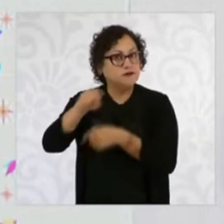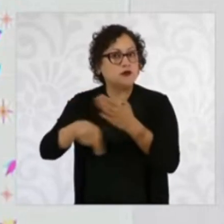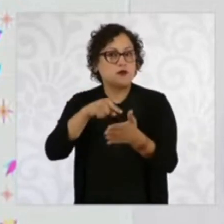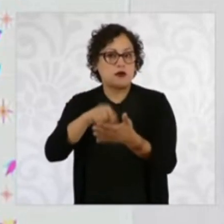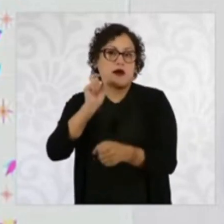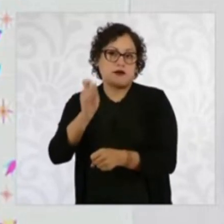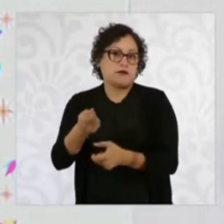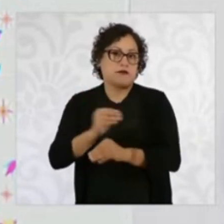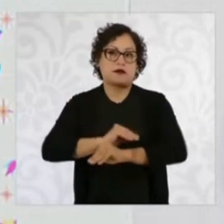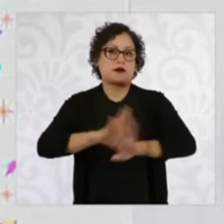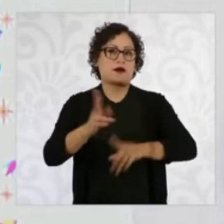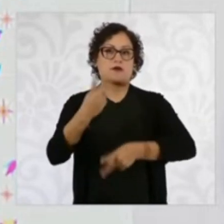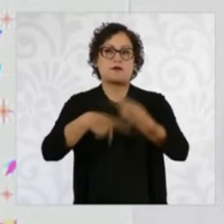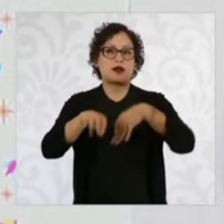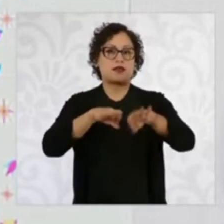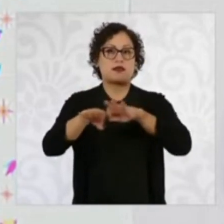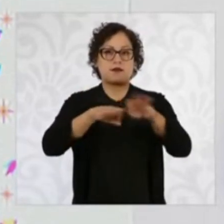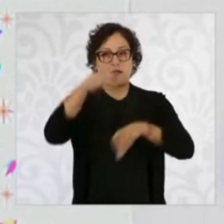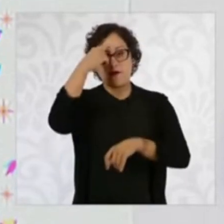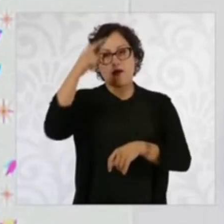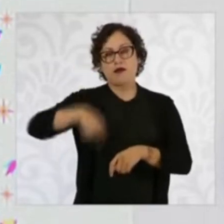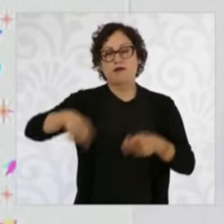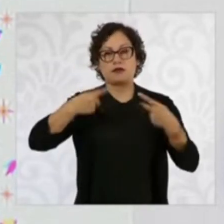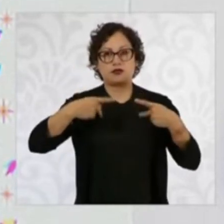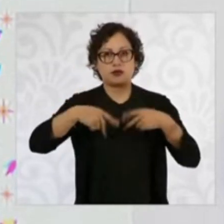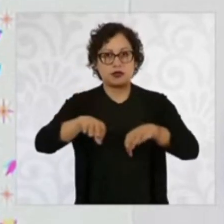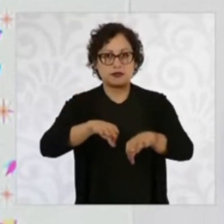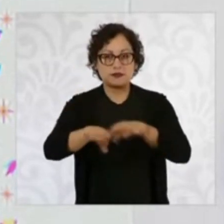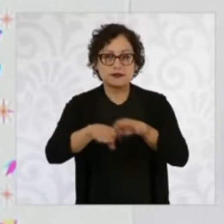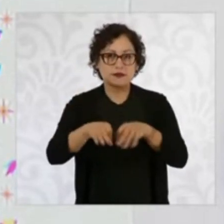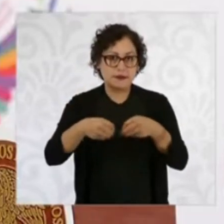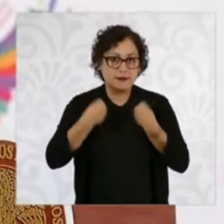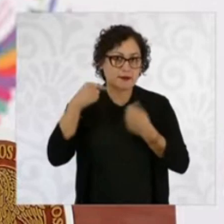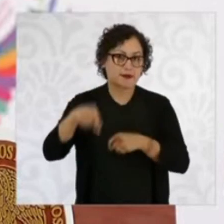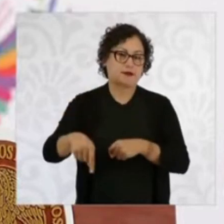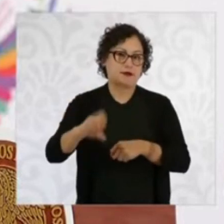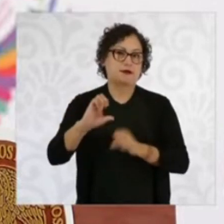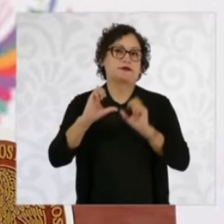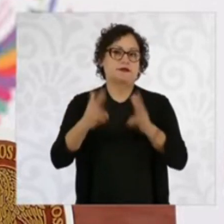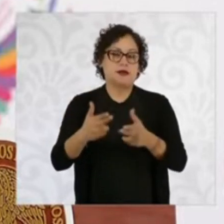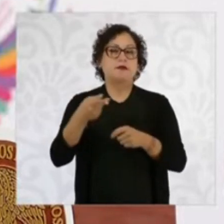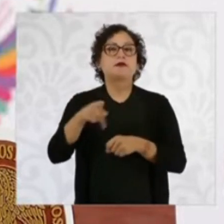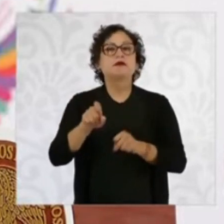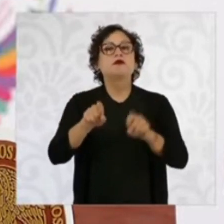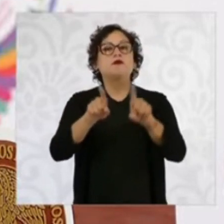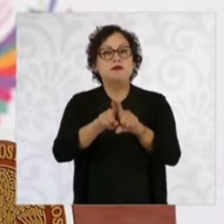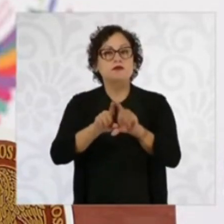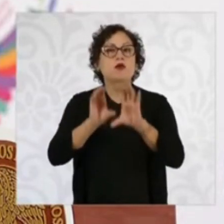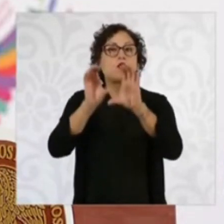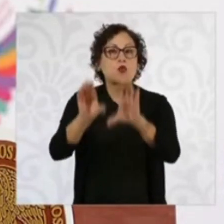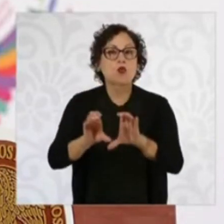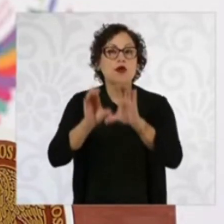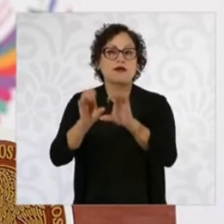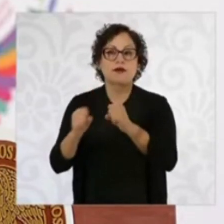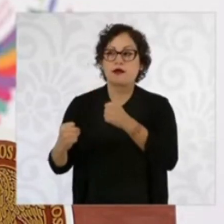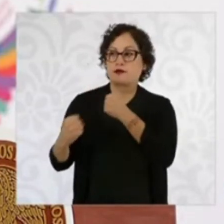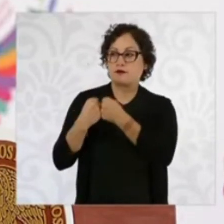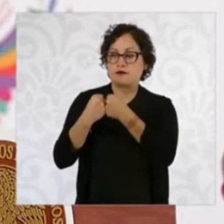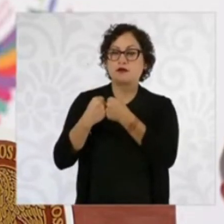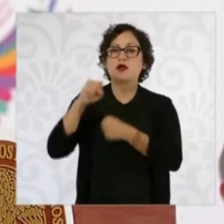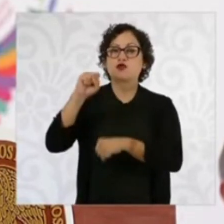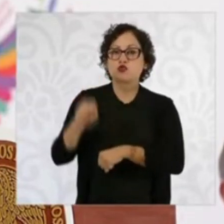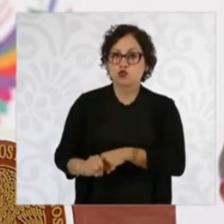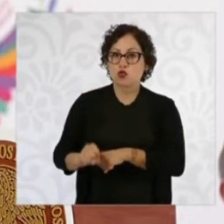trabajo evidentemente para los habitantes de Chiapas, pero también de contención de la migración en el sur de nuestro país